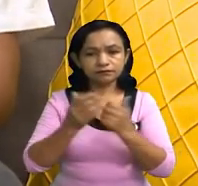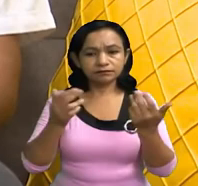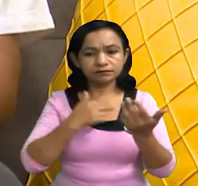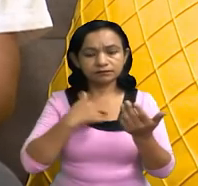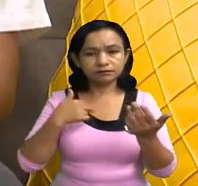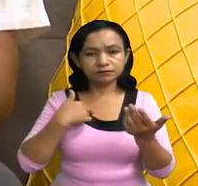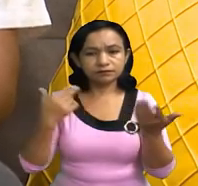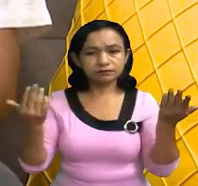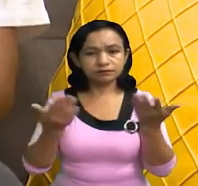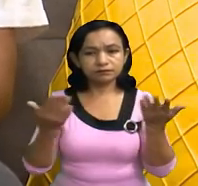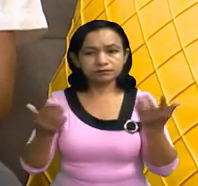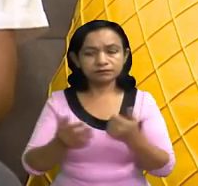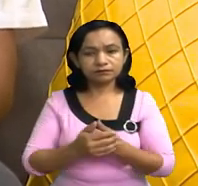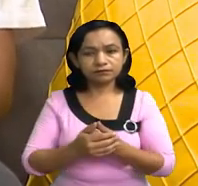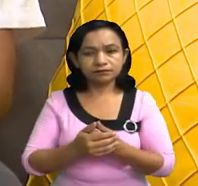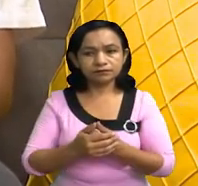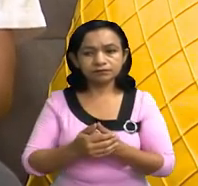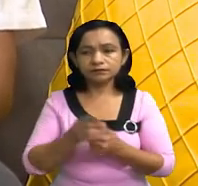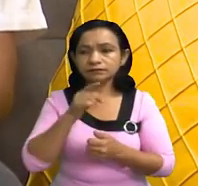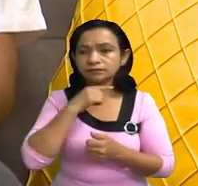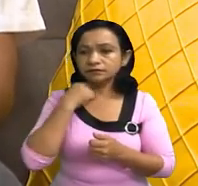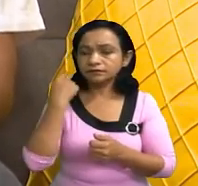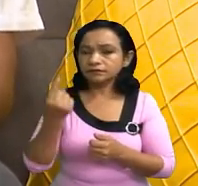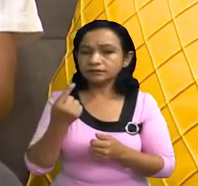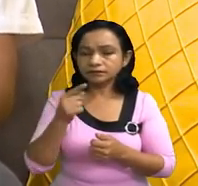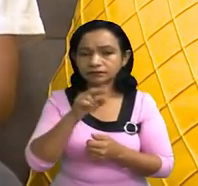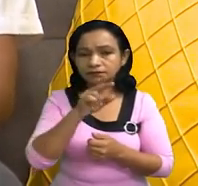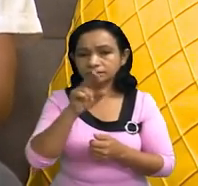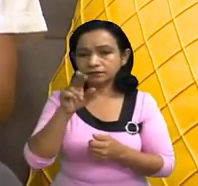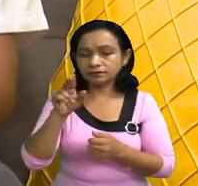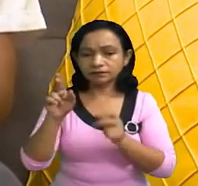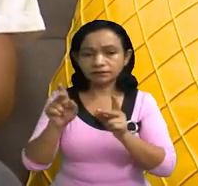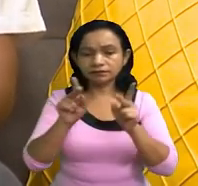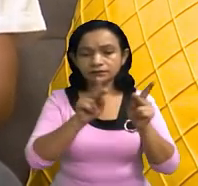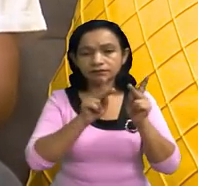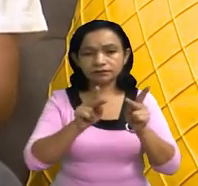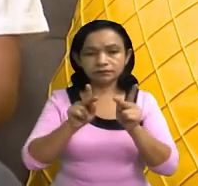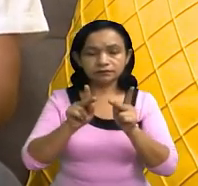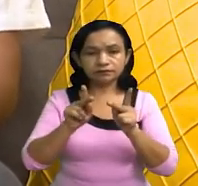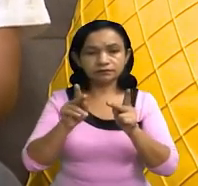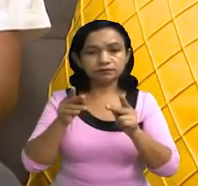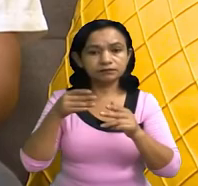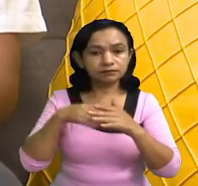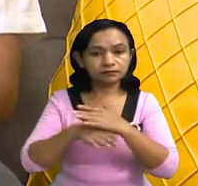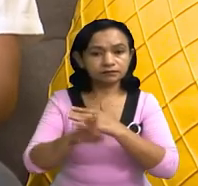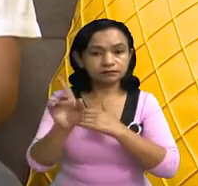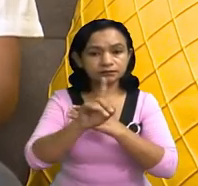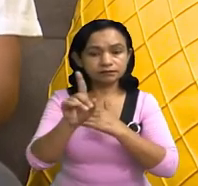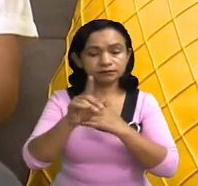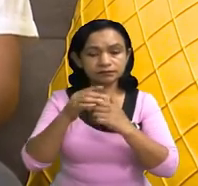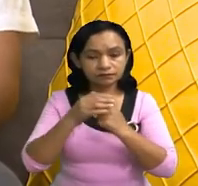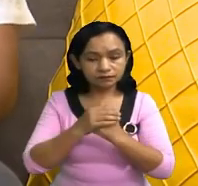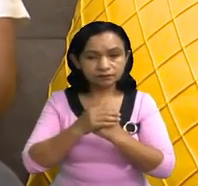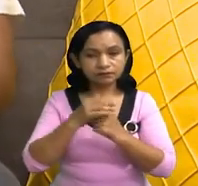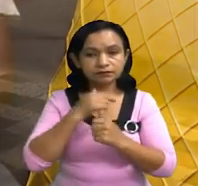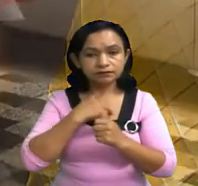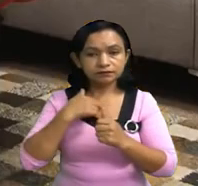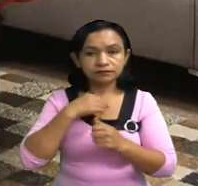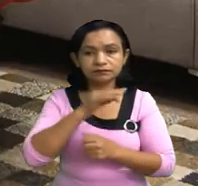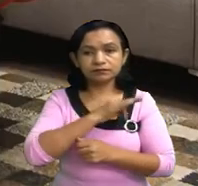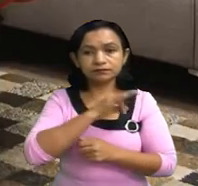algo inverosímil, pero es una realidad, es decir, la misma feligresía católica impedida de orar en los templos que ha construido para expresar su